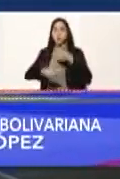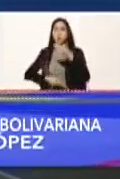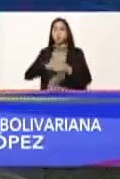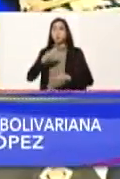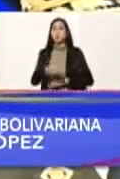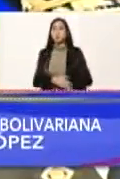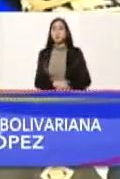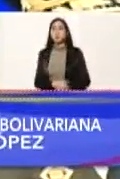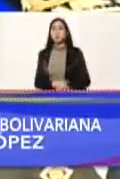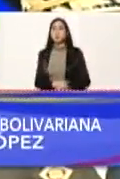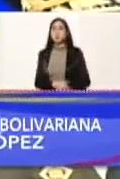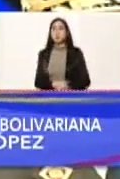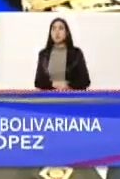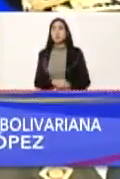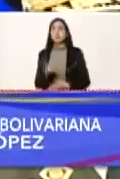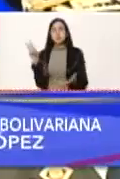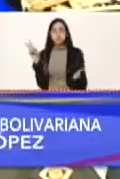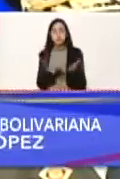de verdad,